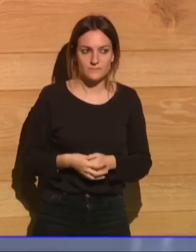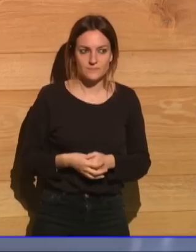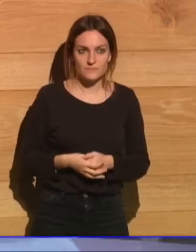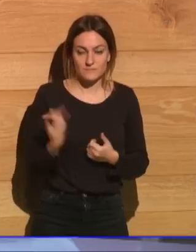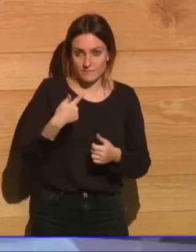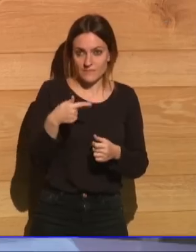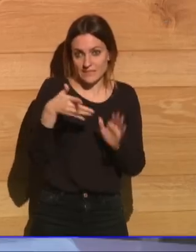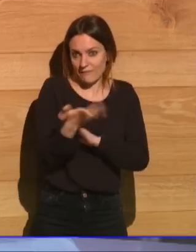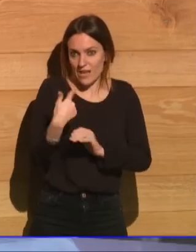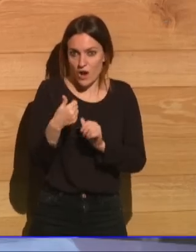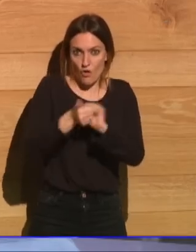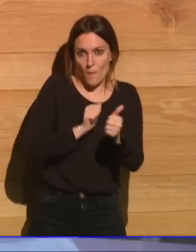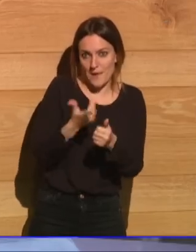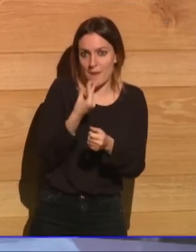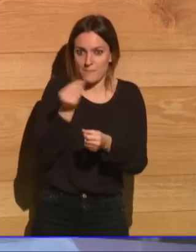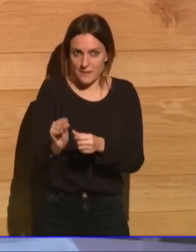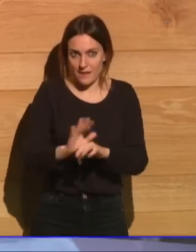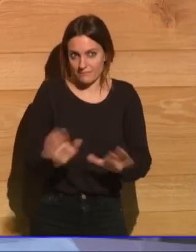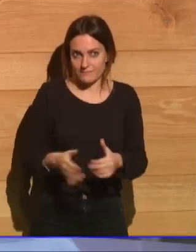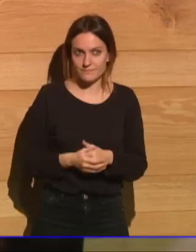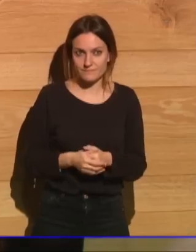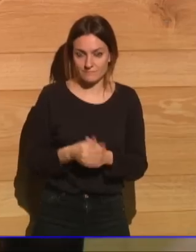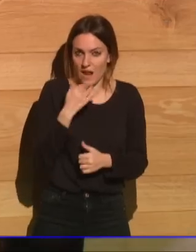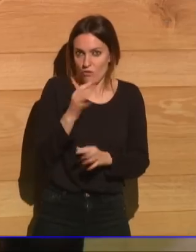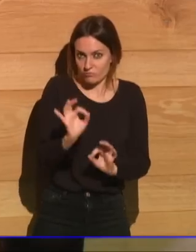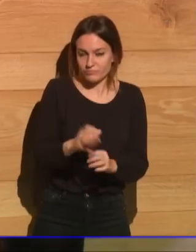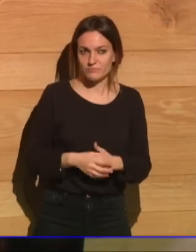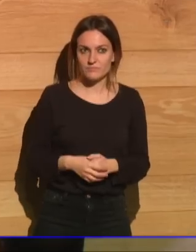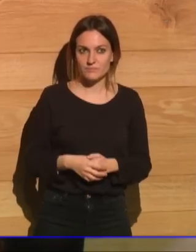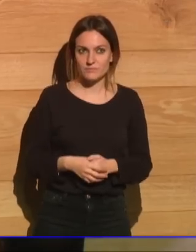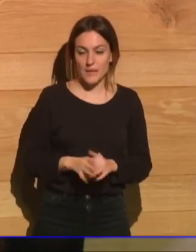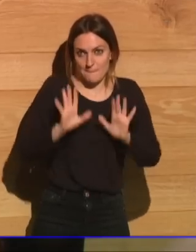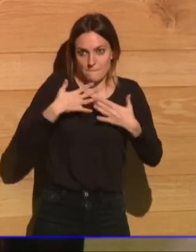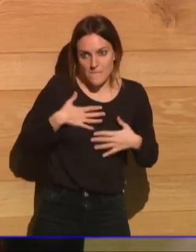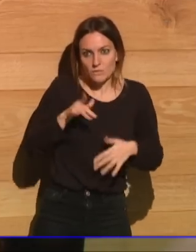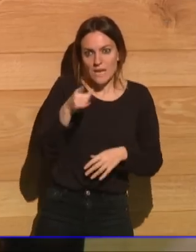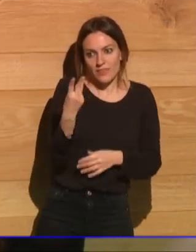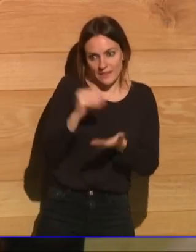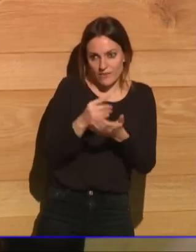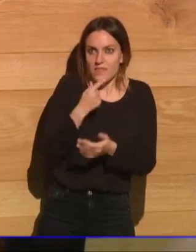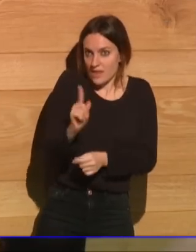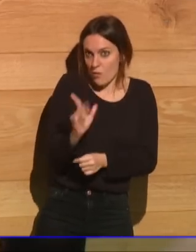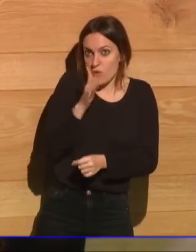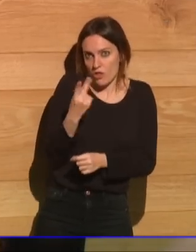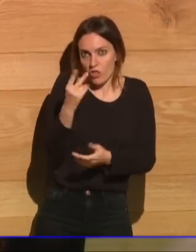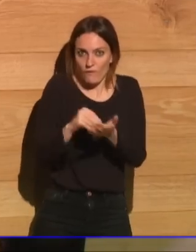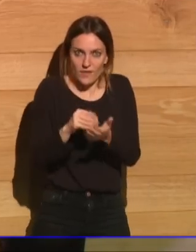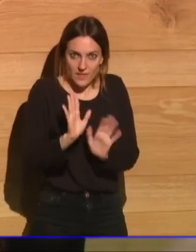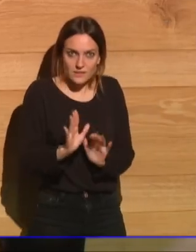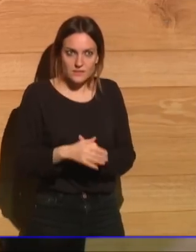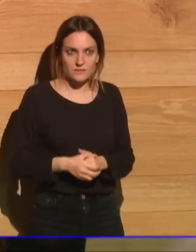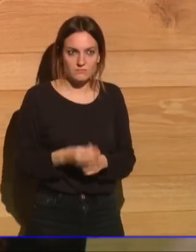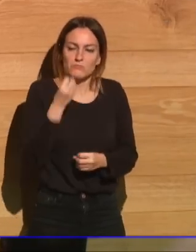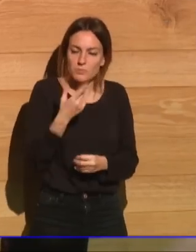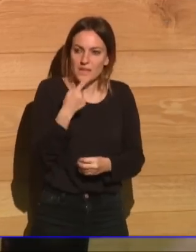porque copias y pegas. Eso es, y ya está. Y empieza Lo ha a... clavado, la verdad. Empieza a Menos mal que lo ha dicho 3 veces. Lo dice 3 veces, lo hubiera dicho 3 veces. Y muy bien interpretado para mí, ¿eh?